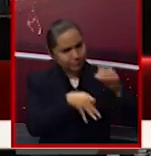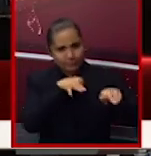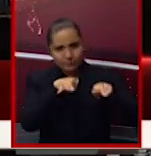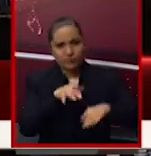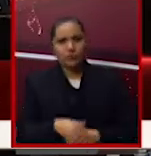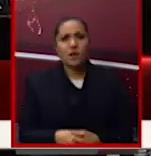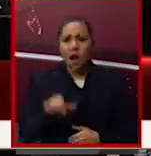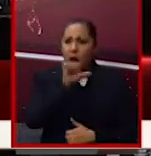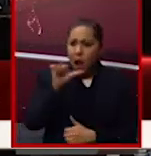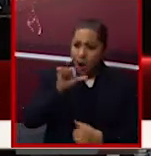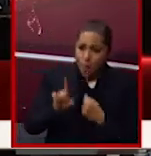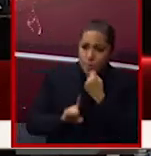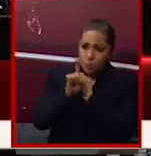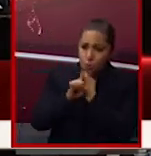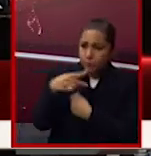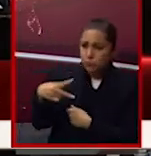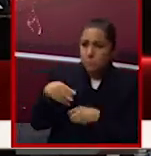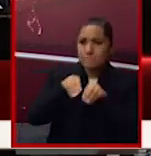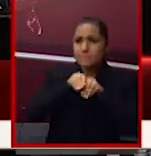casa.